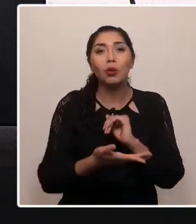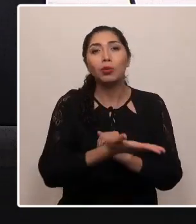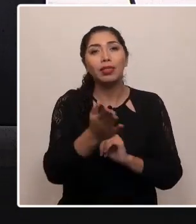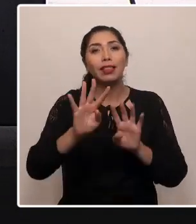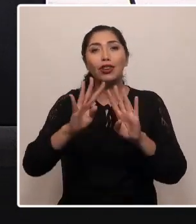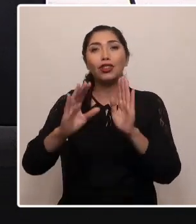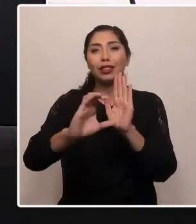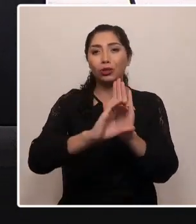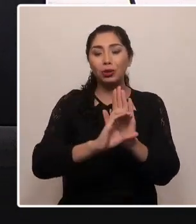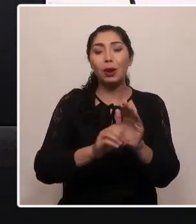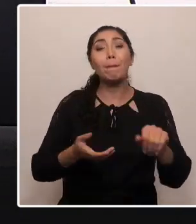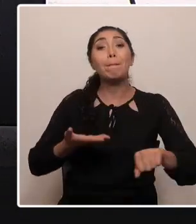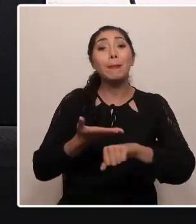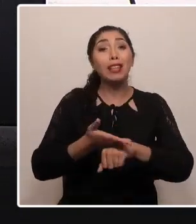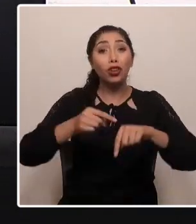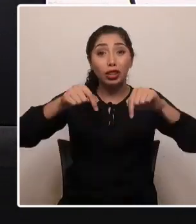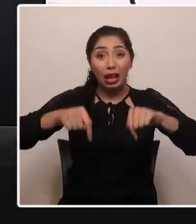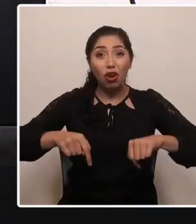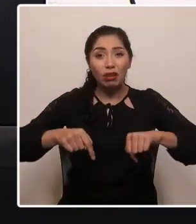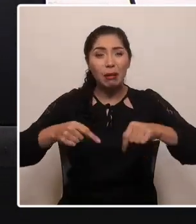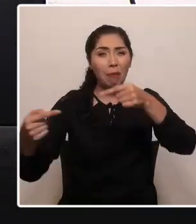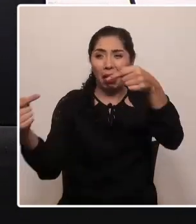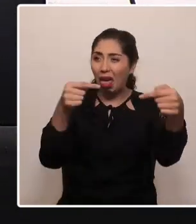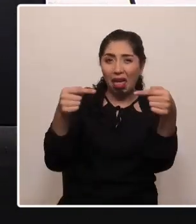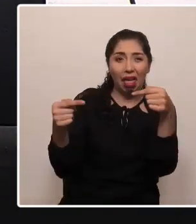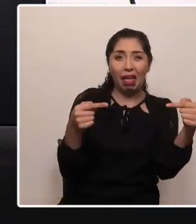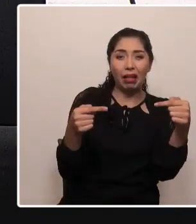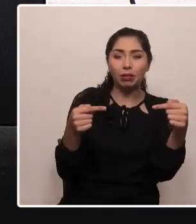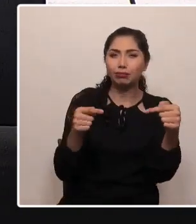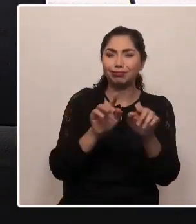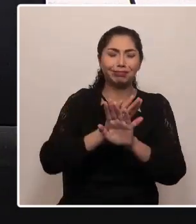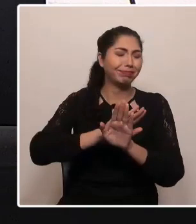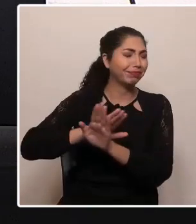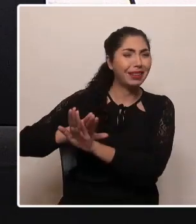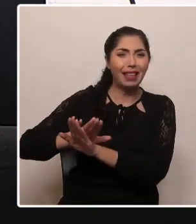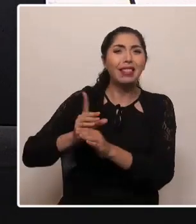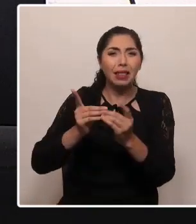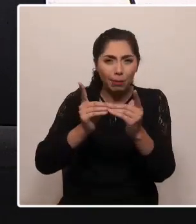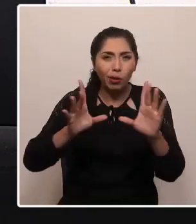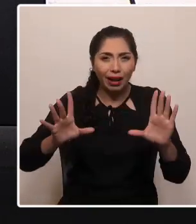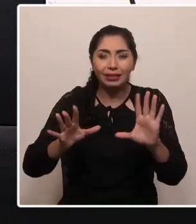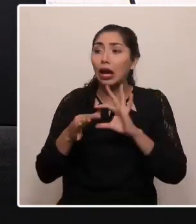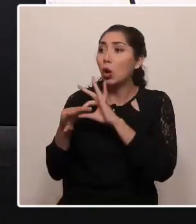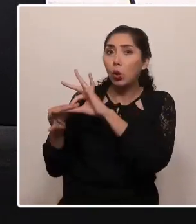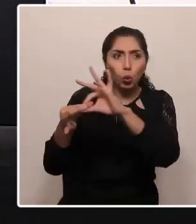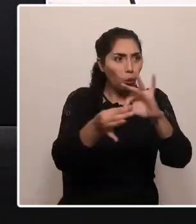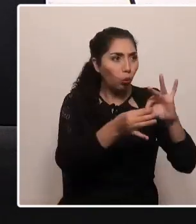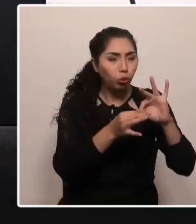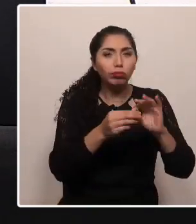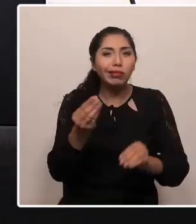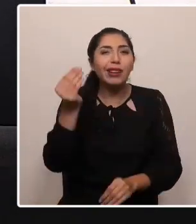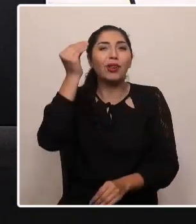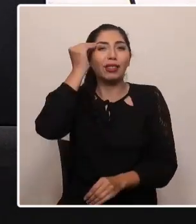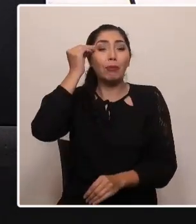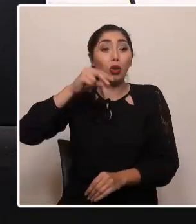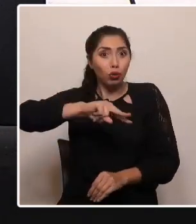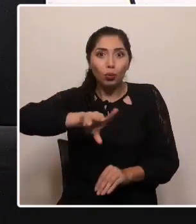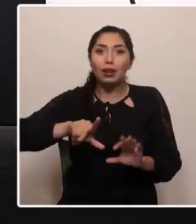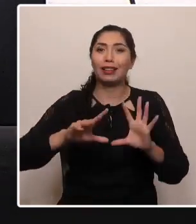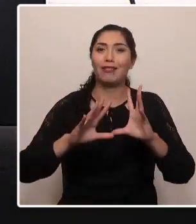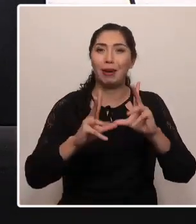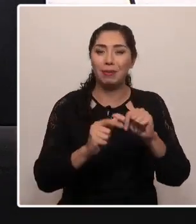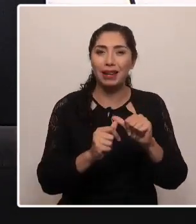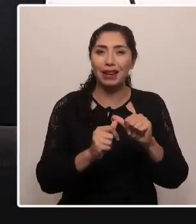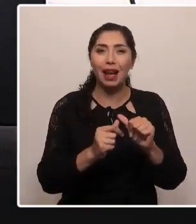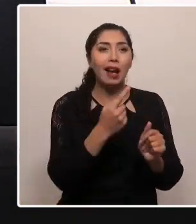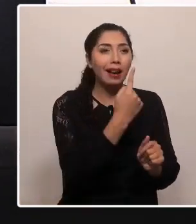pido que hoy depongamos rivalidades ideológicas propias de una democracia y que juntas y juntos recordemos nuestras propias familias, las historias de vida